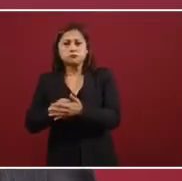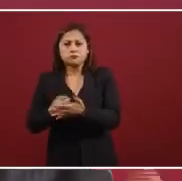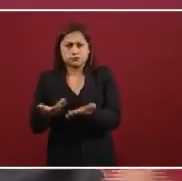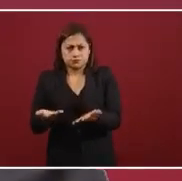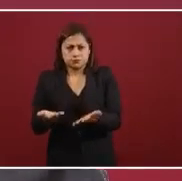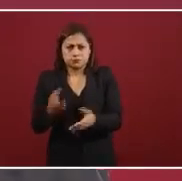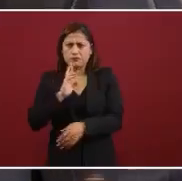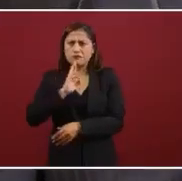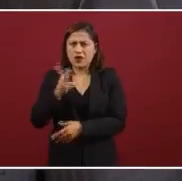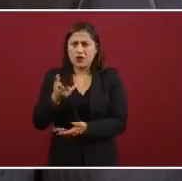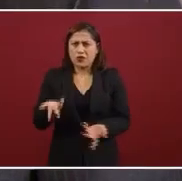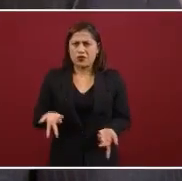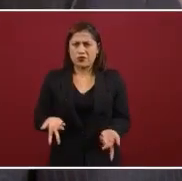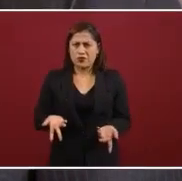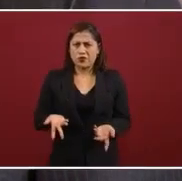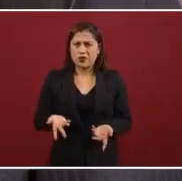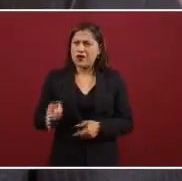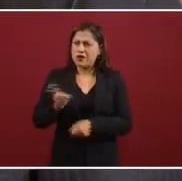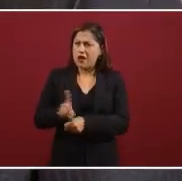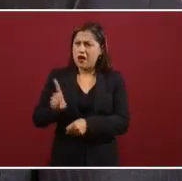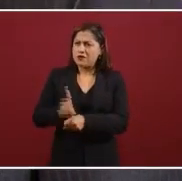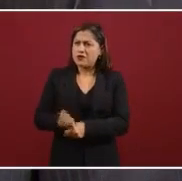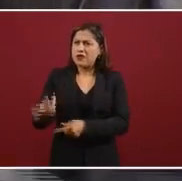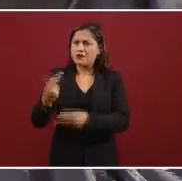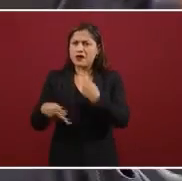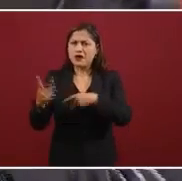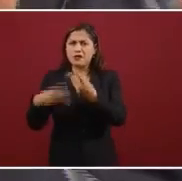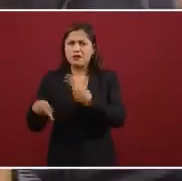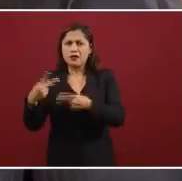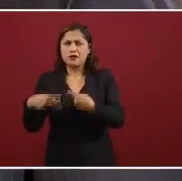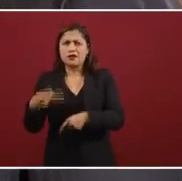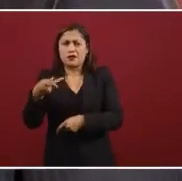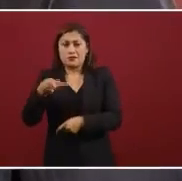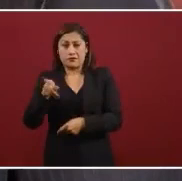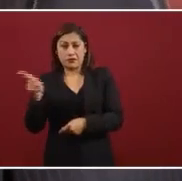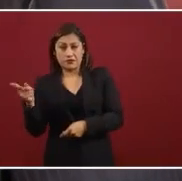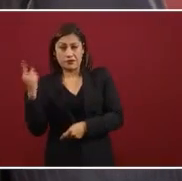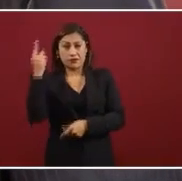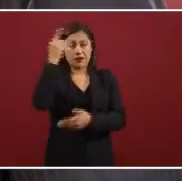que cierren el aeropuerto. Eso solamente